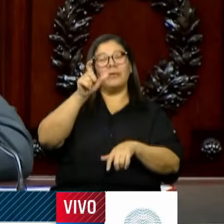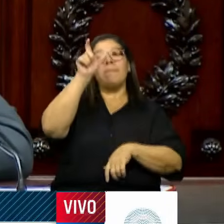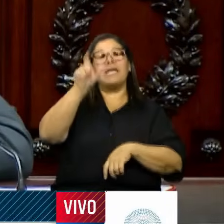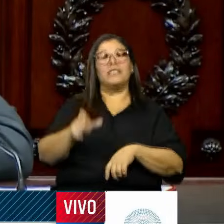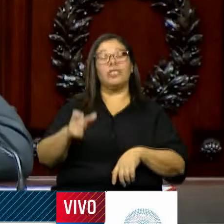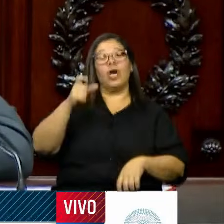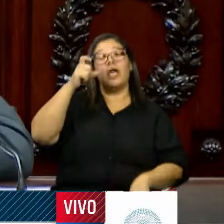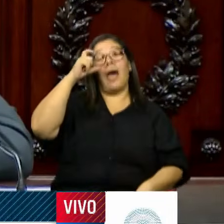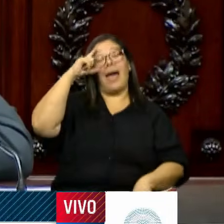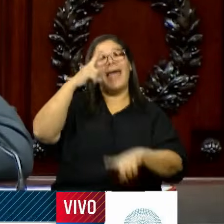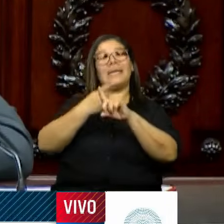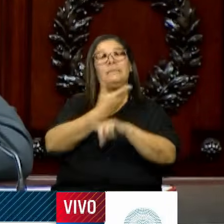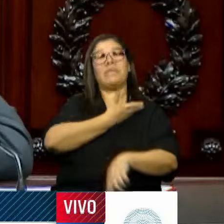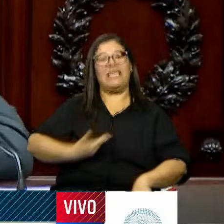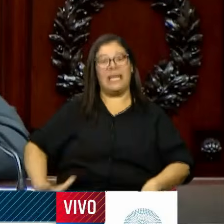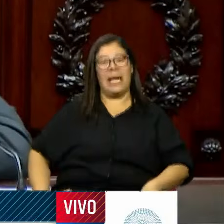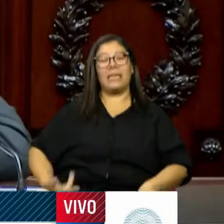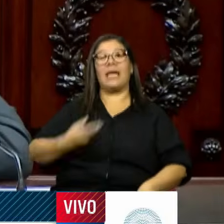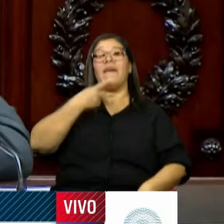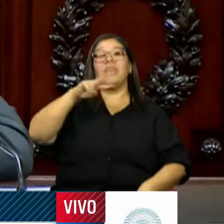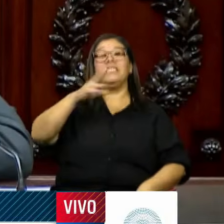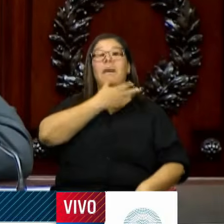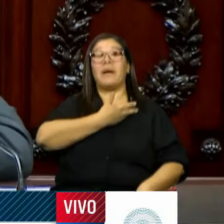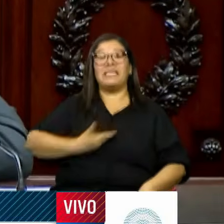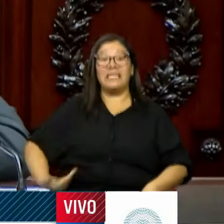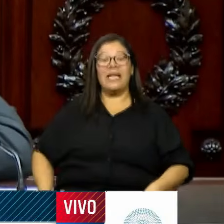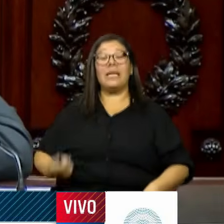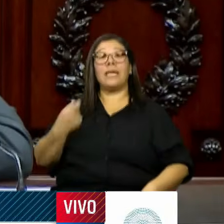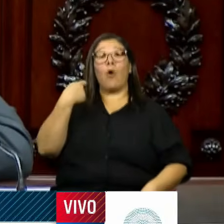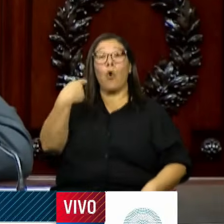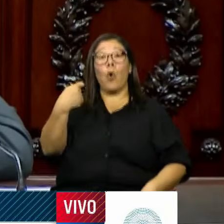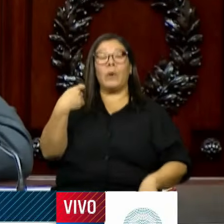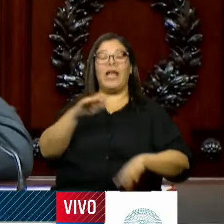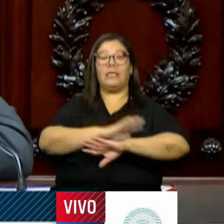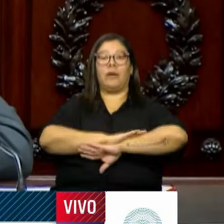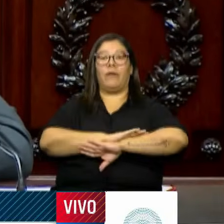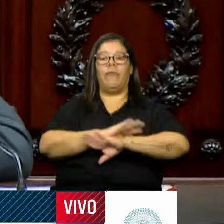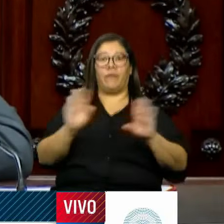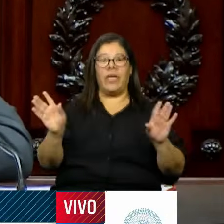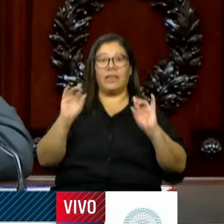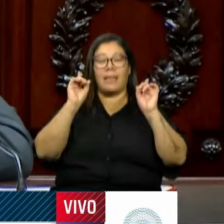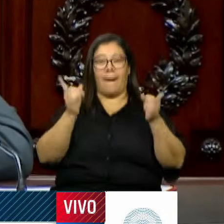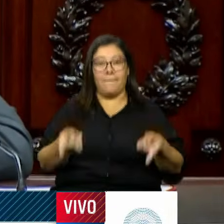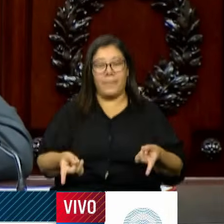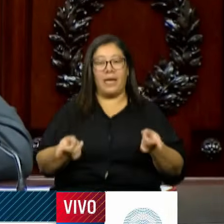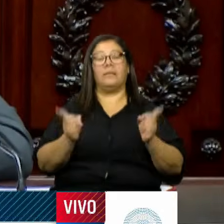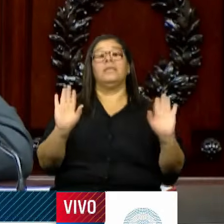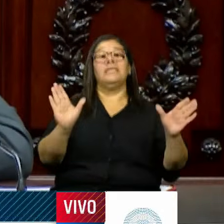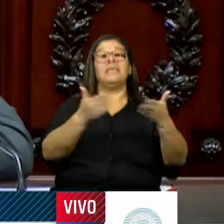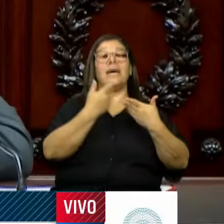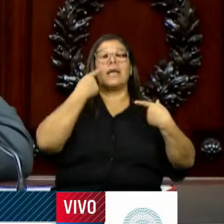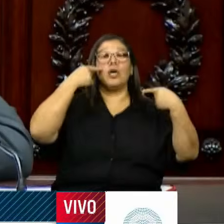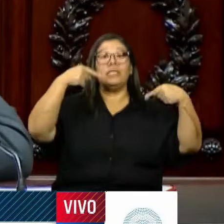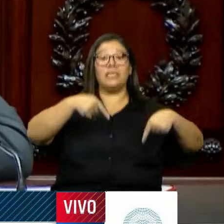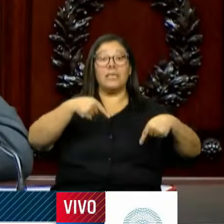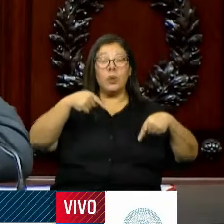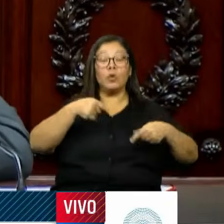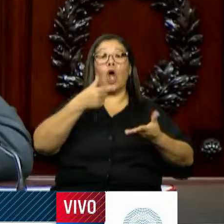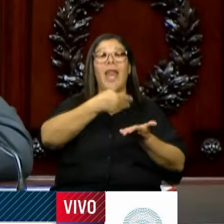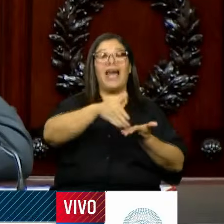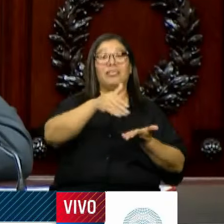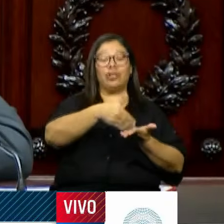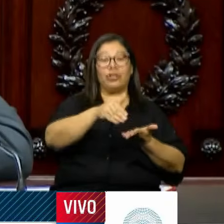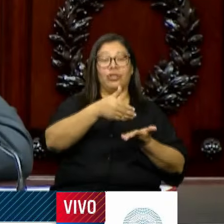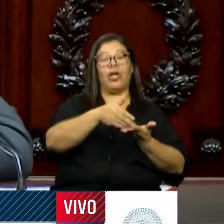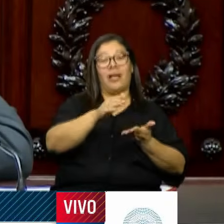la vicepresidente. Se inició la evaluación general de conocimientos y competencias. Se cerró el Instituto Nacional contra la